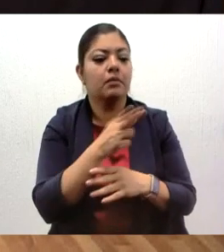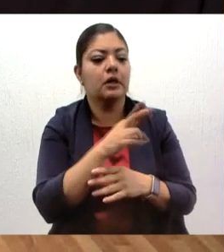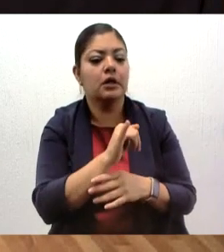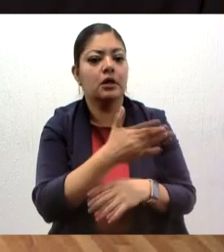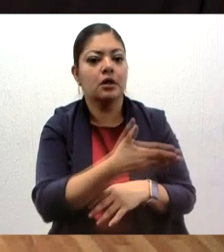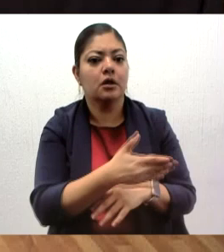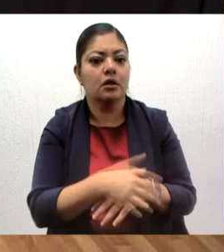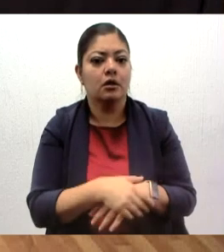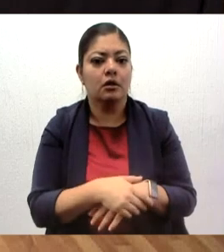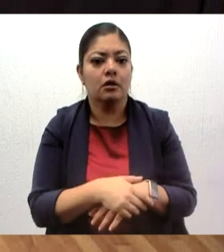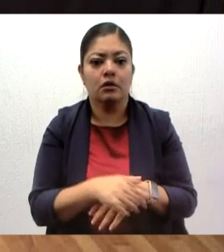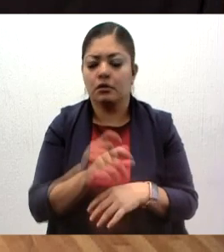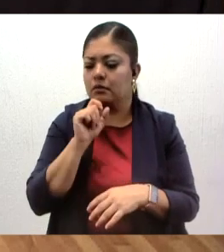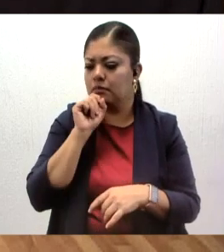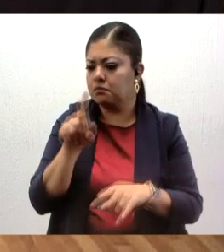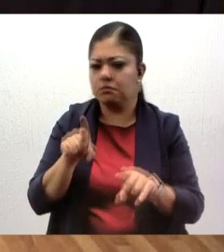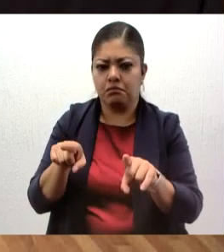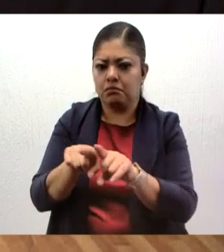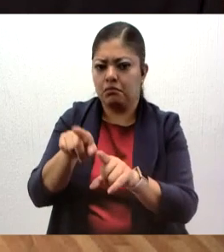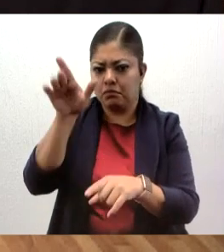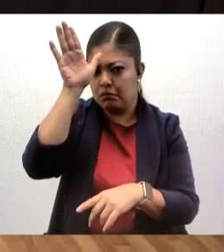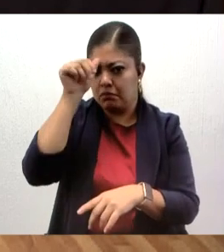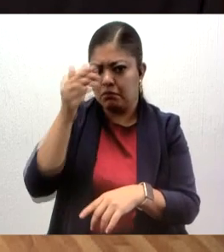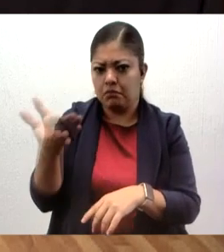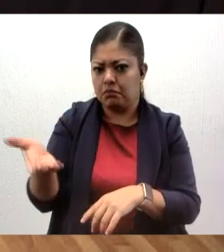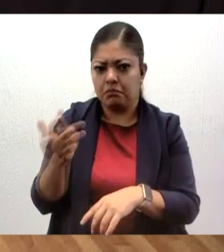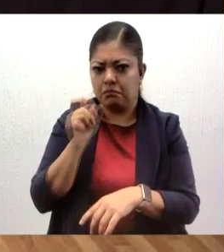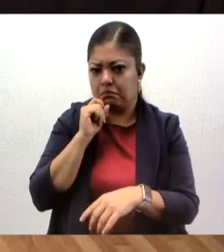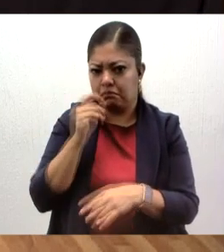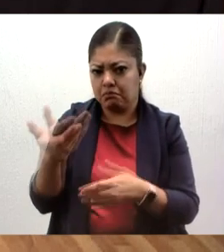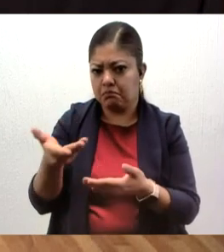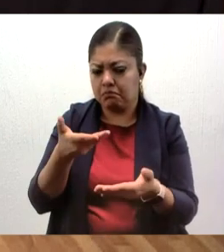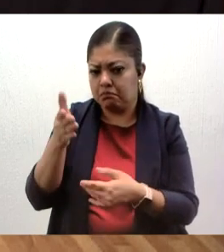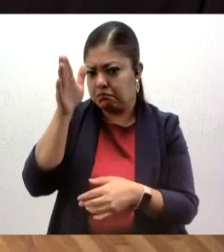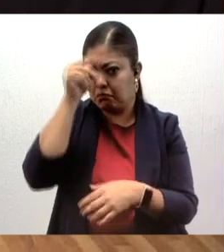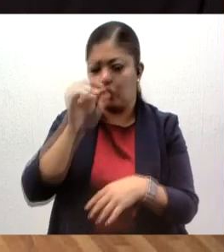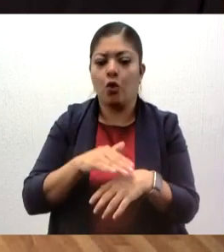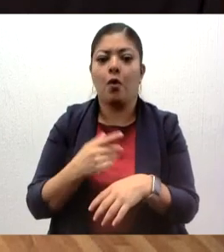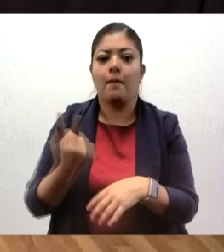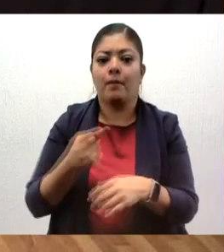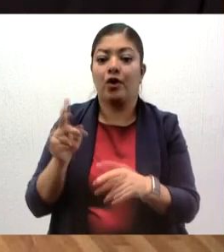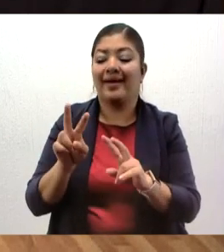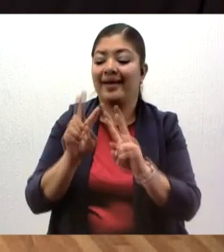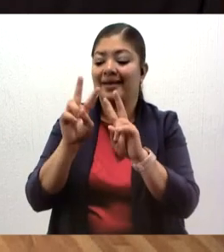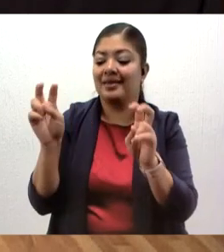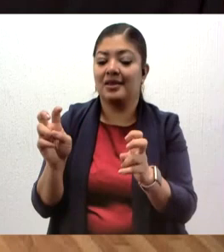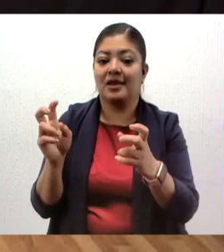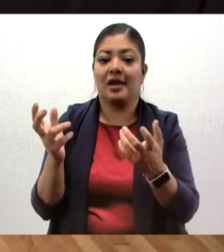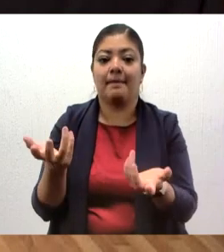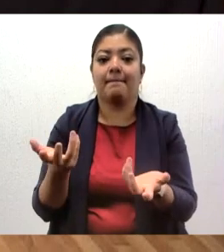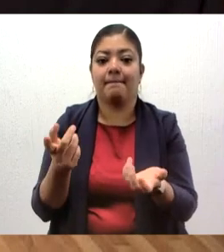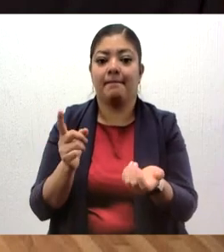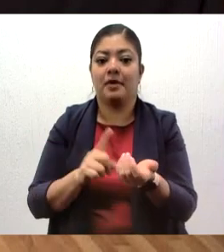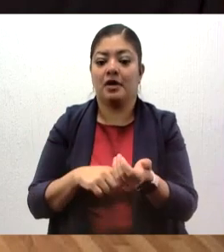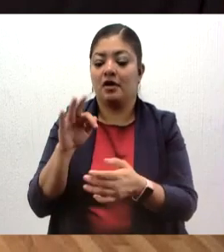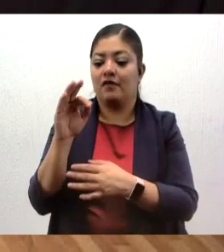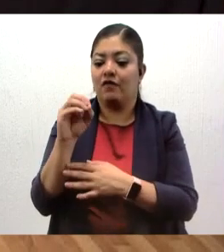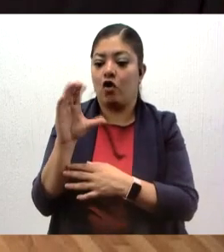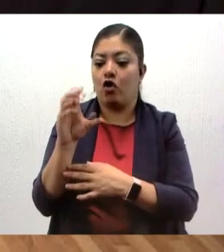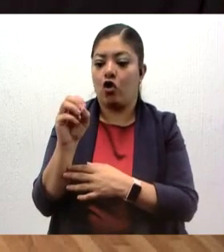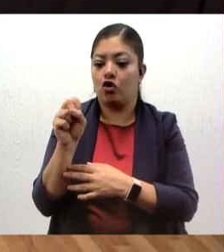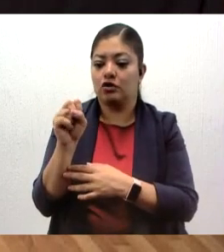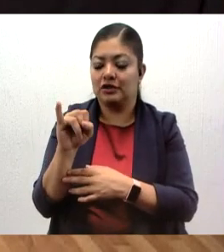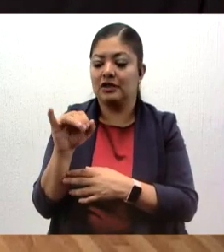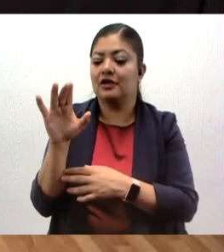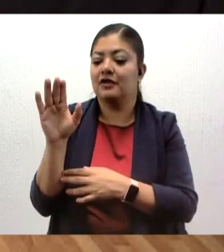mismos términos en los mismos términos porque el tema de la del focosi fonder es